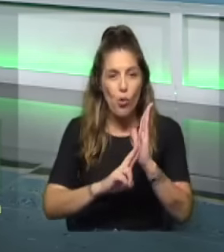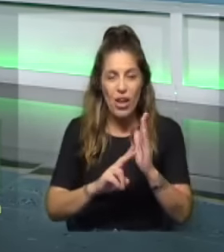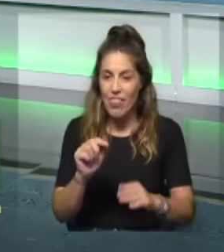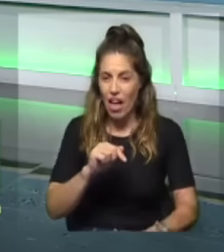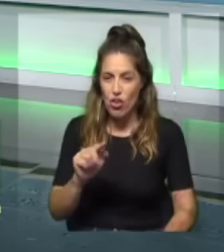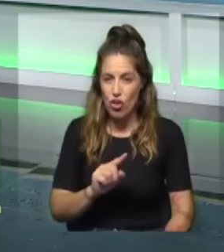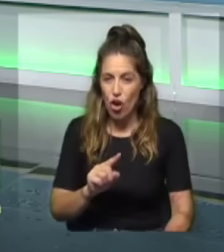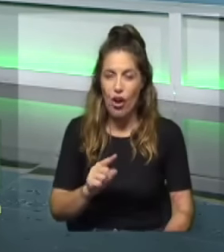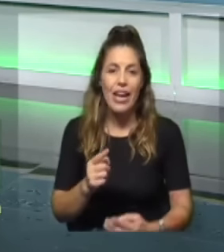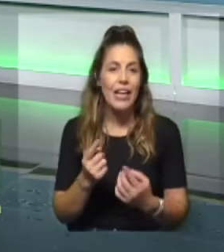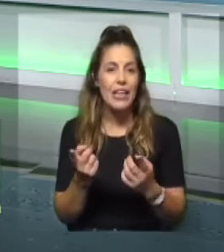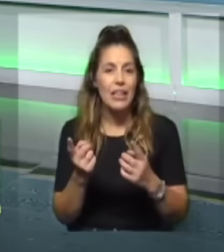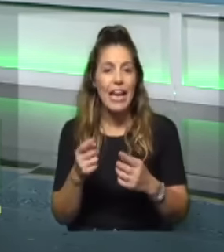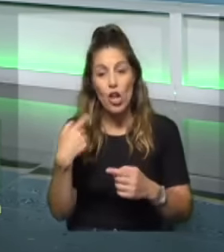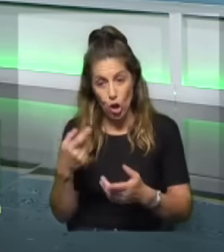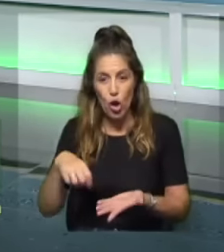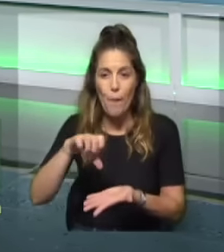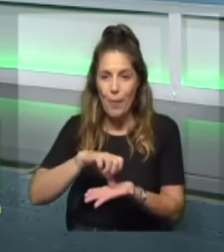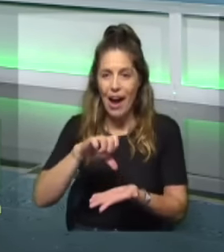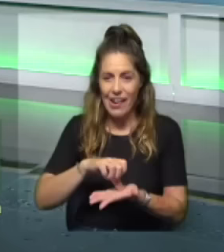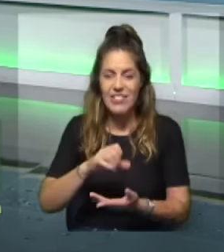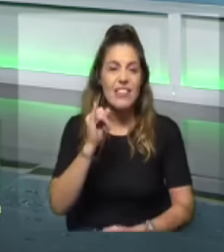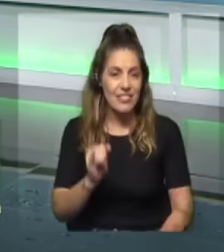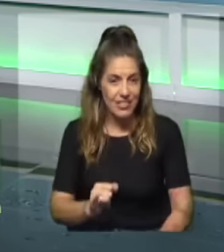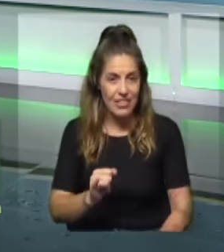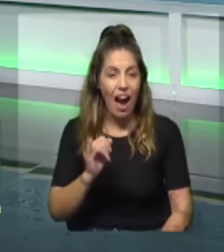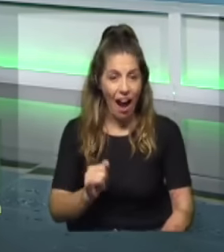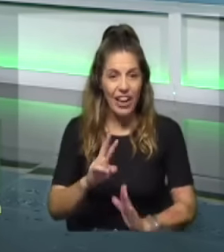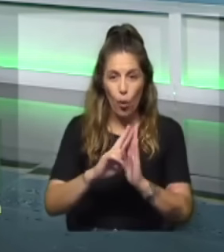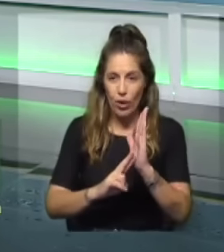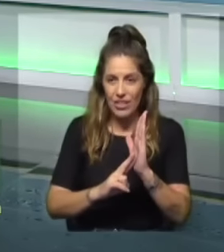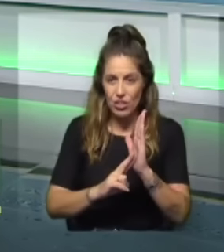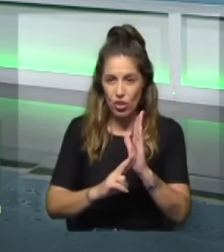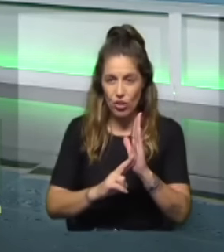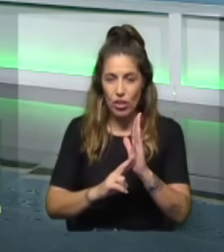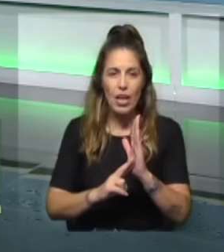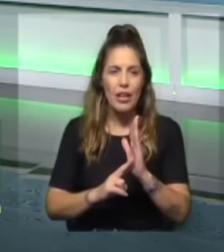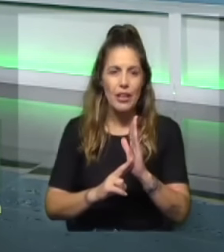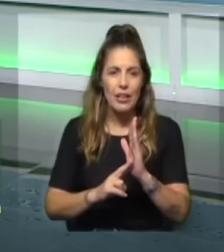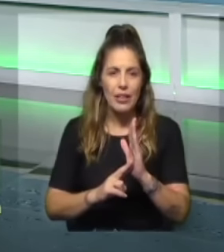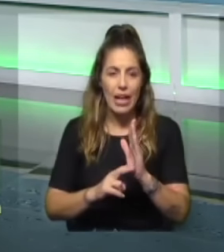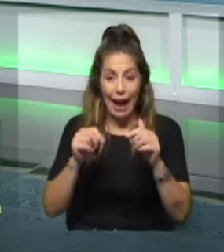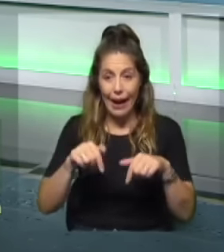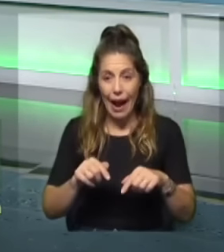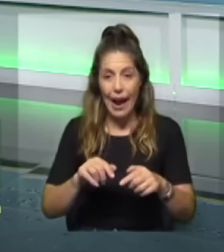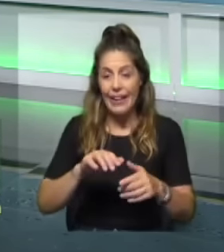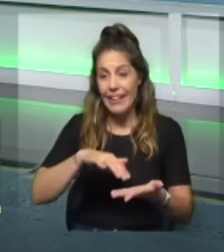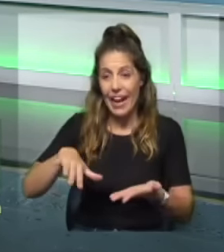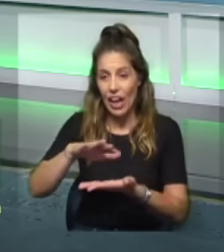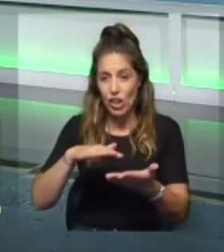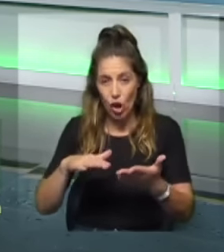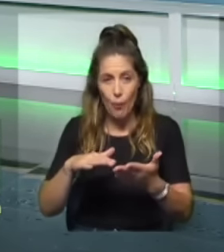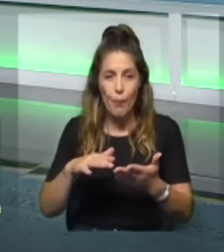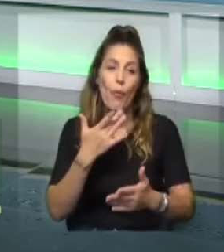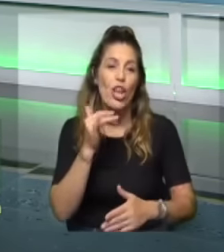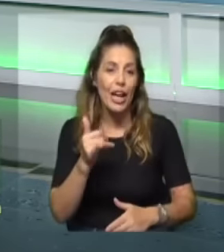aquí de la misma manera que sí está regulada en varios países del mundo y de la región incluyendo este leyes en muy cercanas nuestras